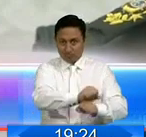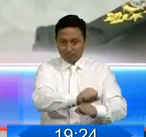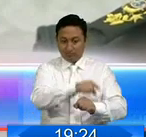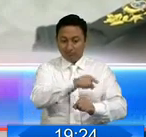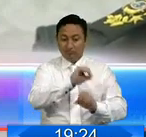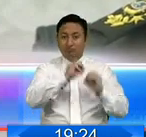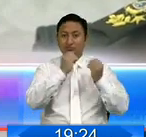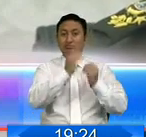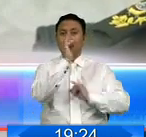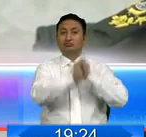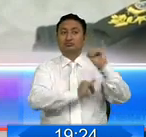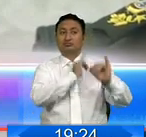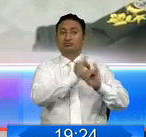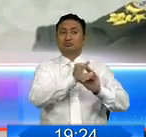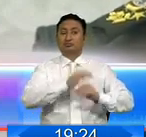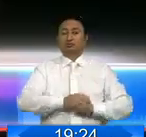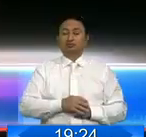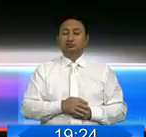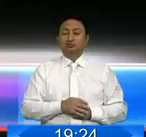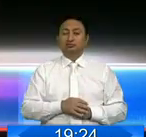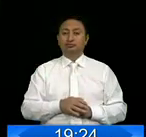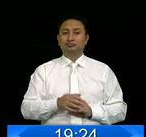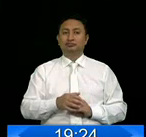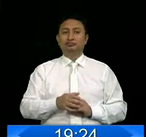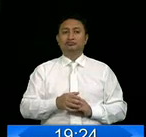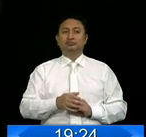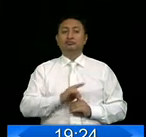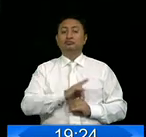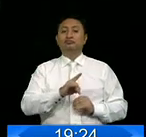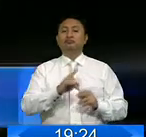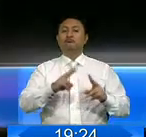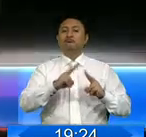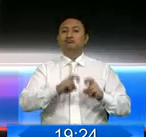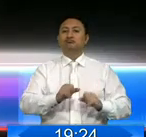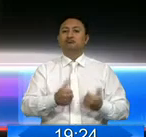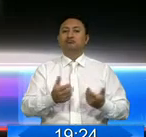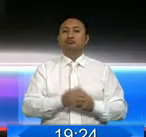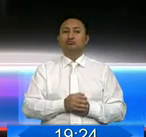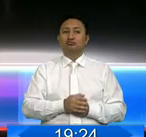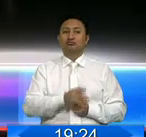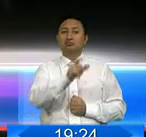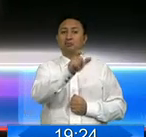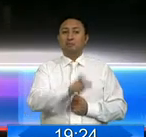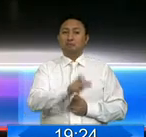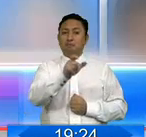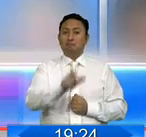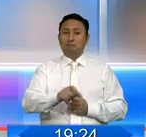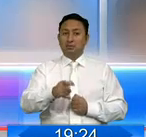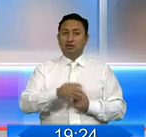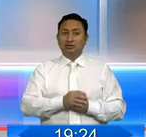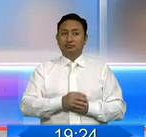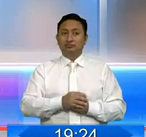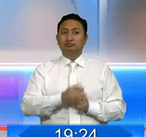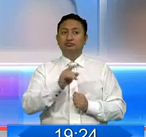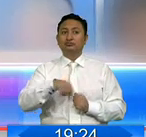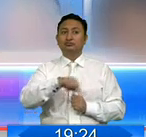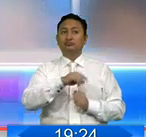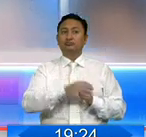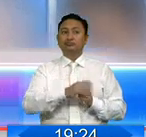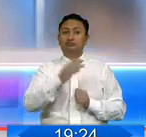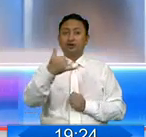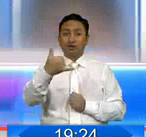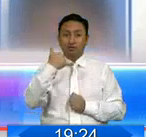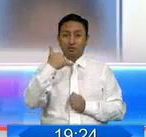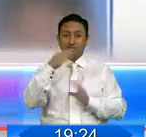de coordinación con la Interpol. Según las investigaciones, los sospechosos se vinculaban ilícitamente a través de dispositivos